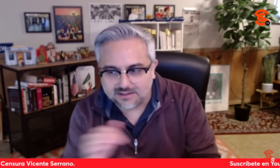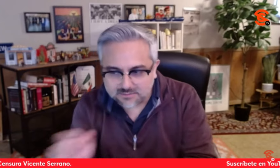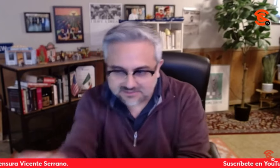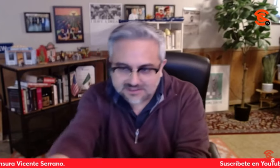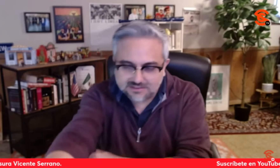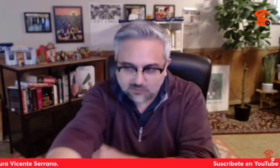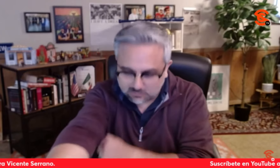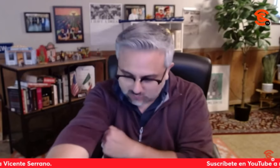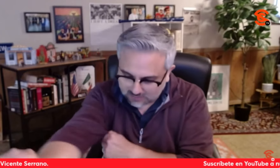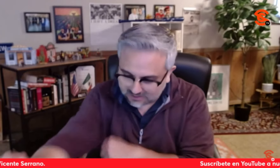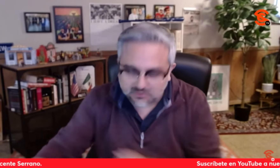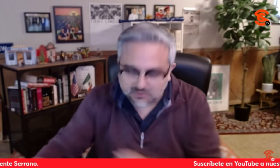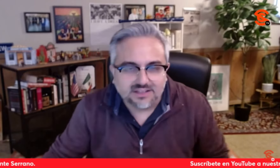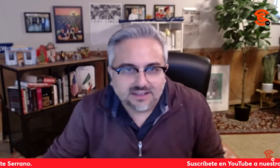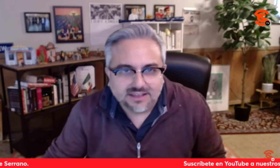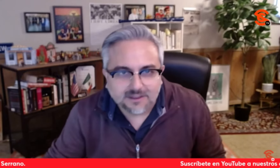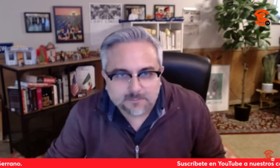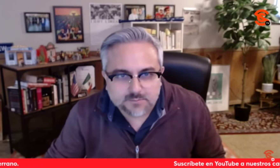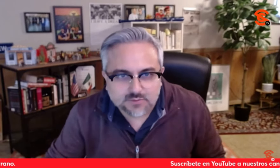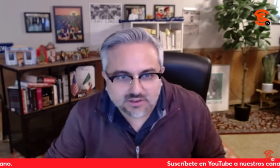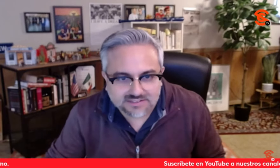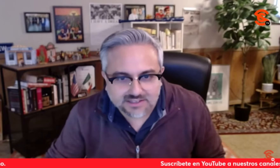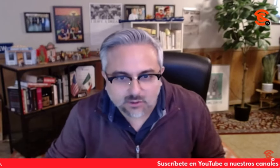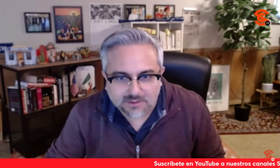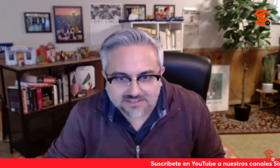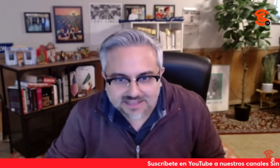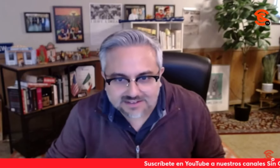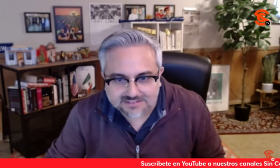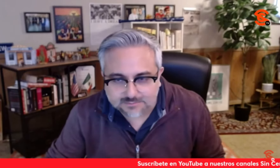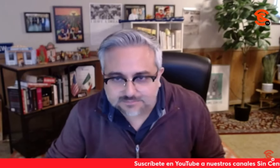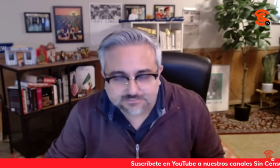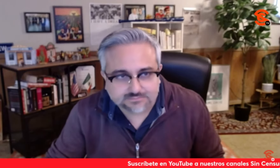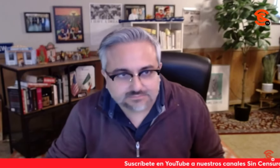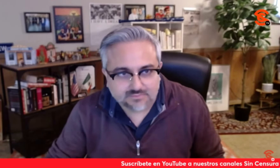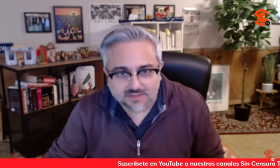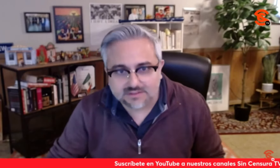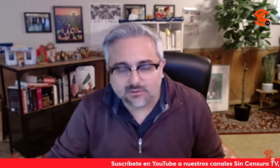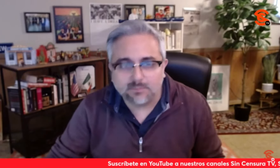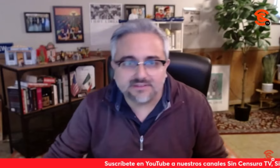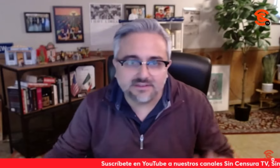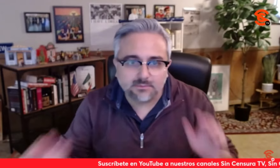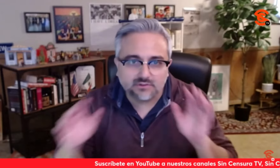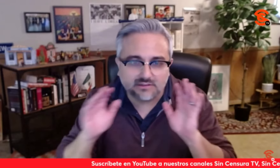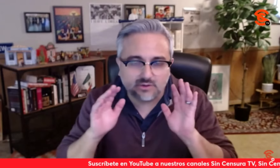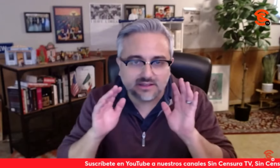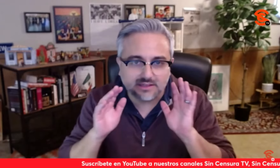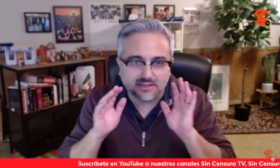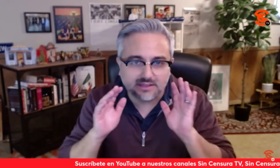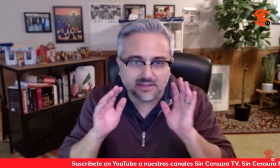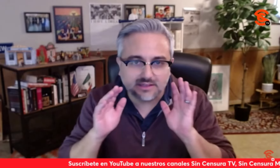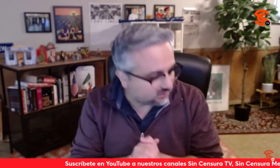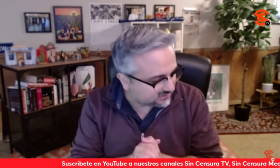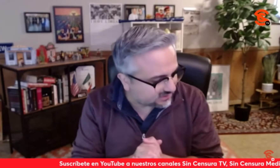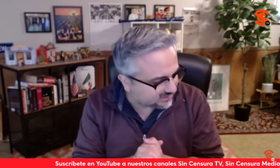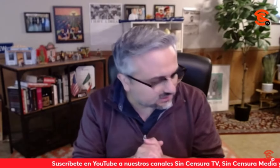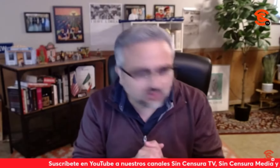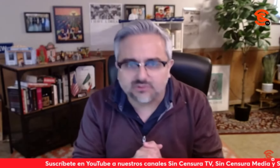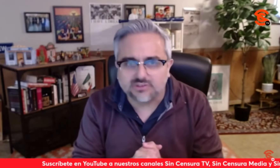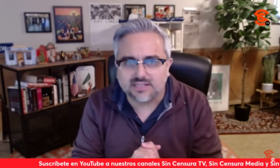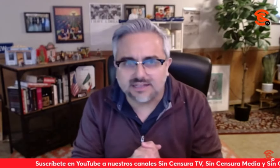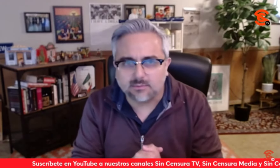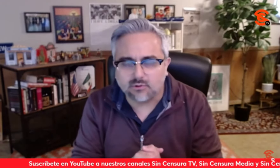con la carrera del presidente López Obrador. Lo que sí le quiero plantear es que desde un principio se hace una denuncia que no está